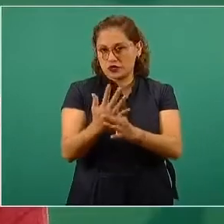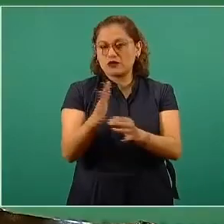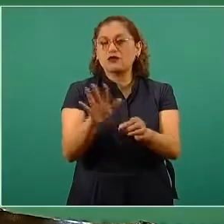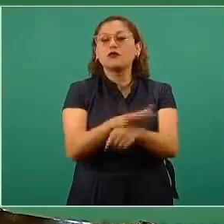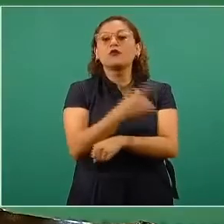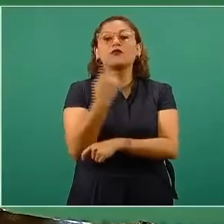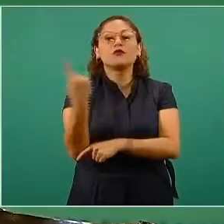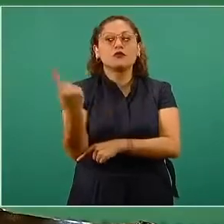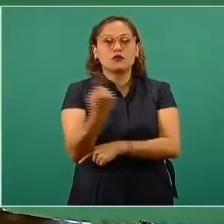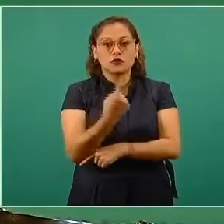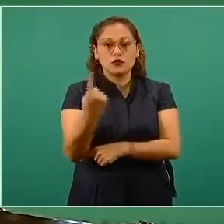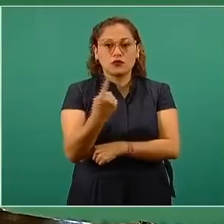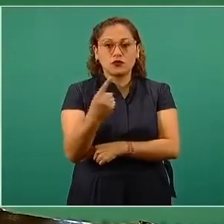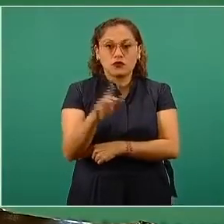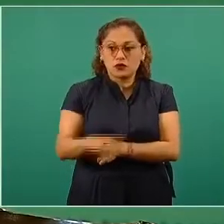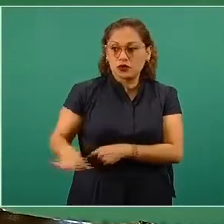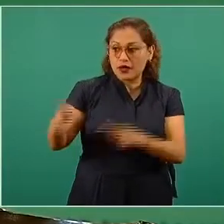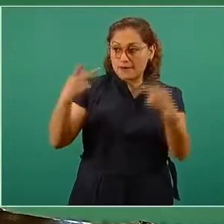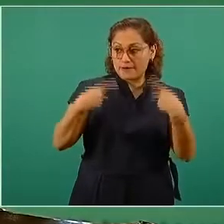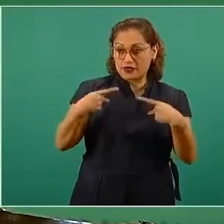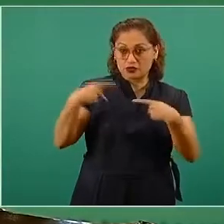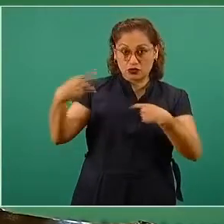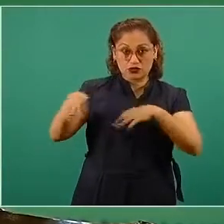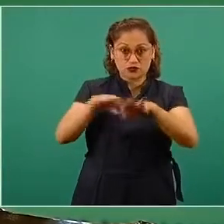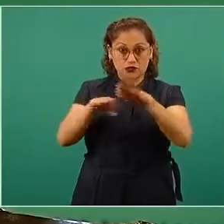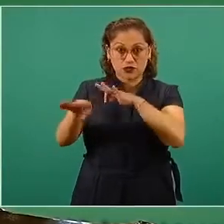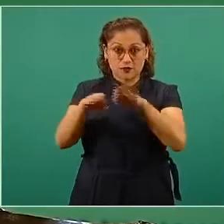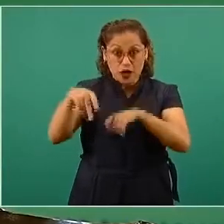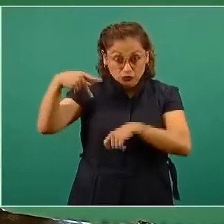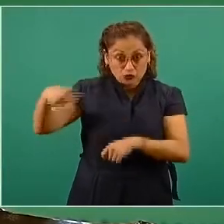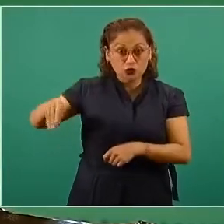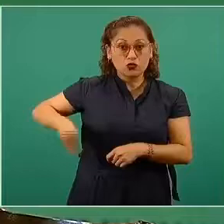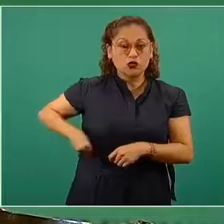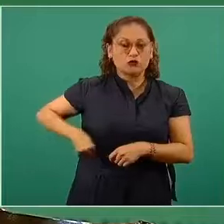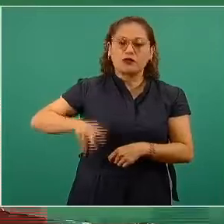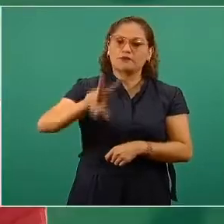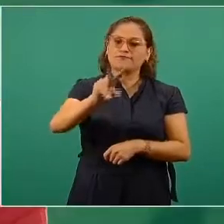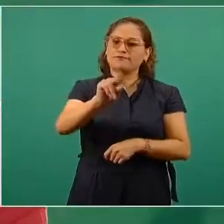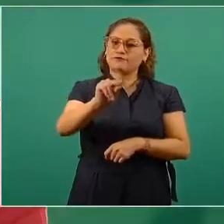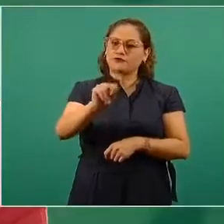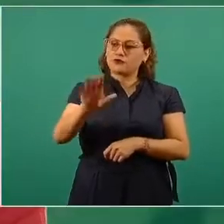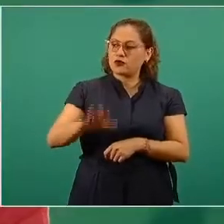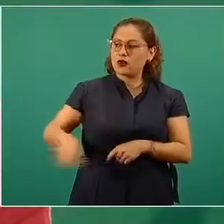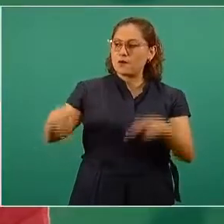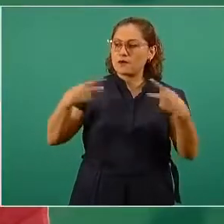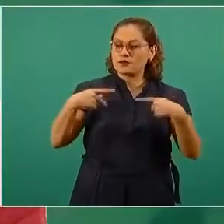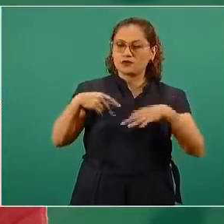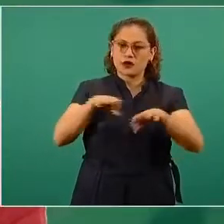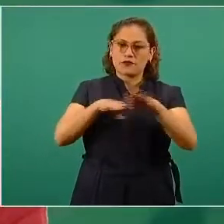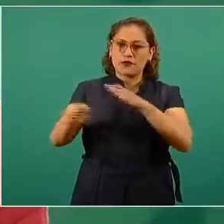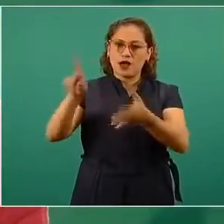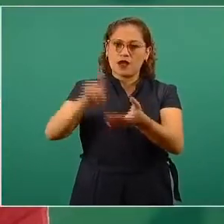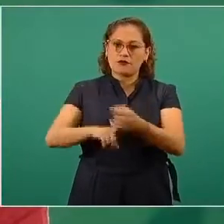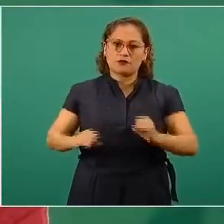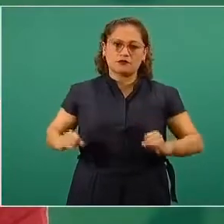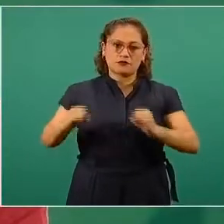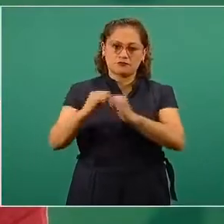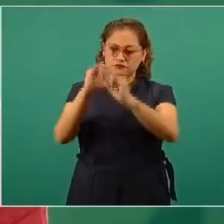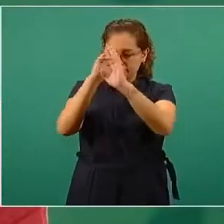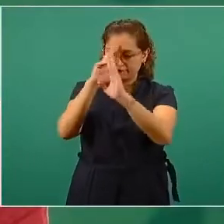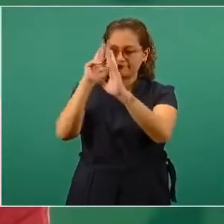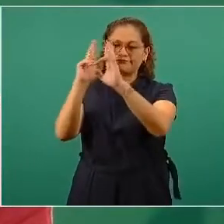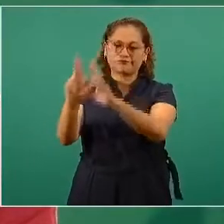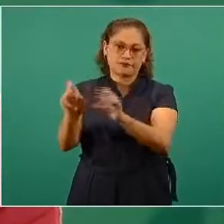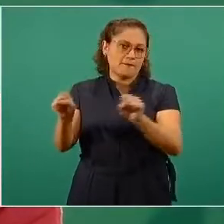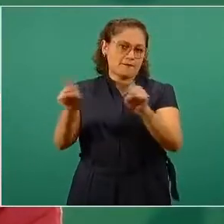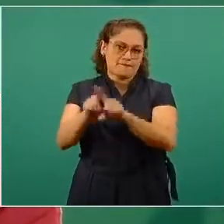era responsabilidad del personal de base. Tenemos un gran respeto por el personal de base de COFEPRIS, igual que el resto de la Secretaría de